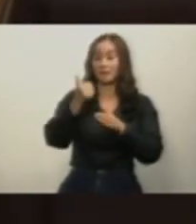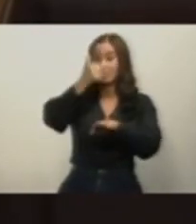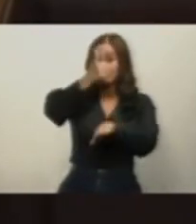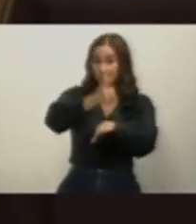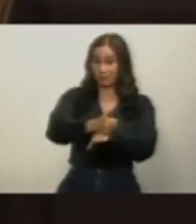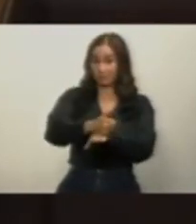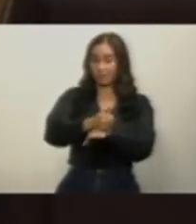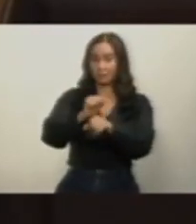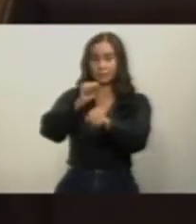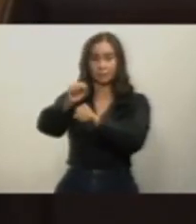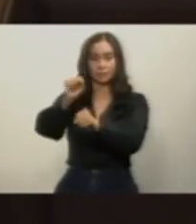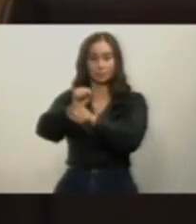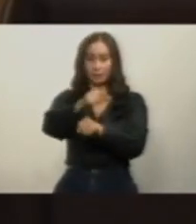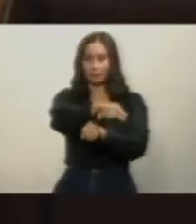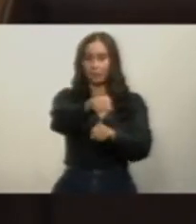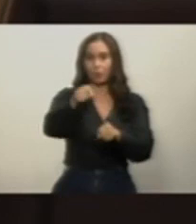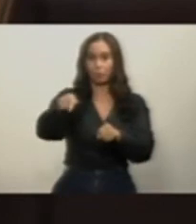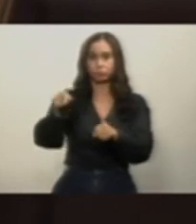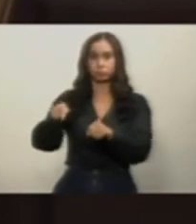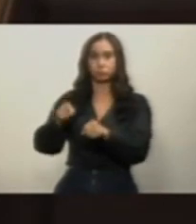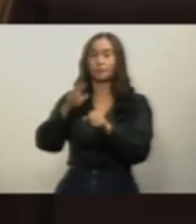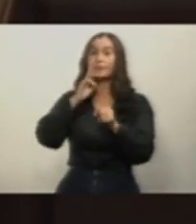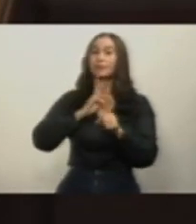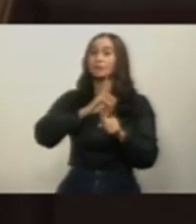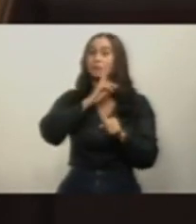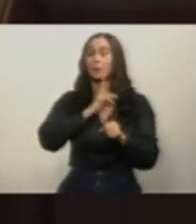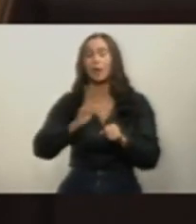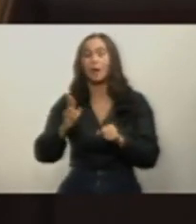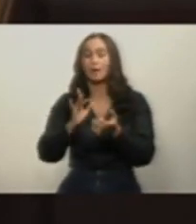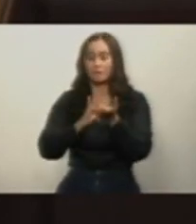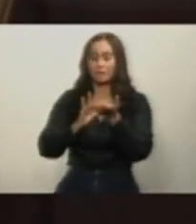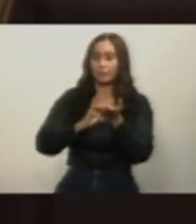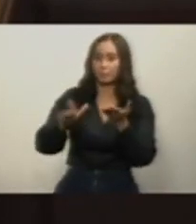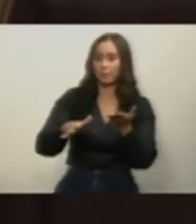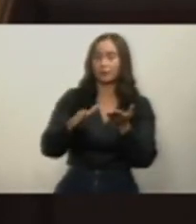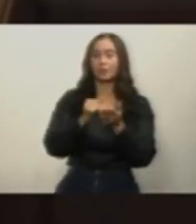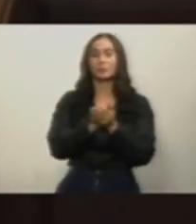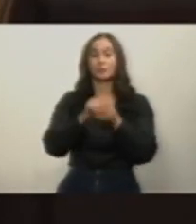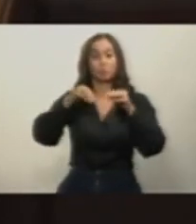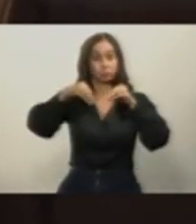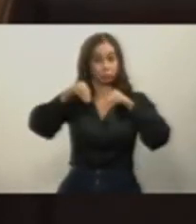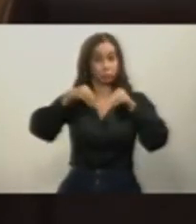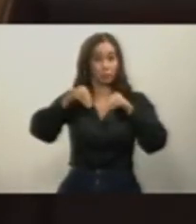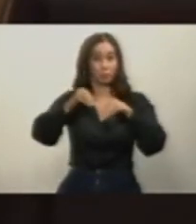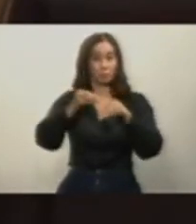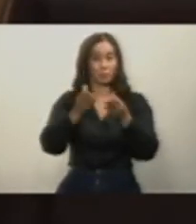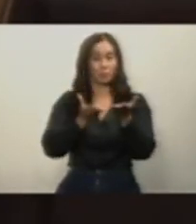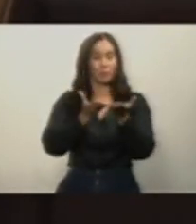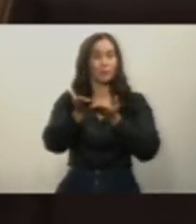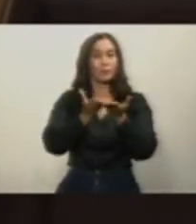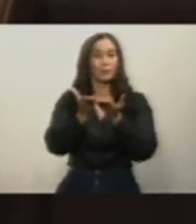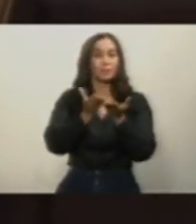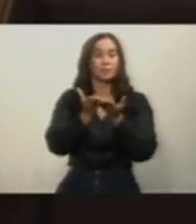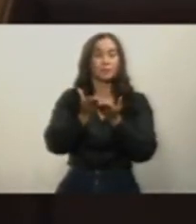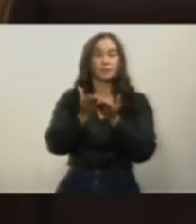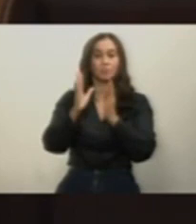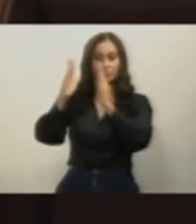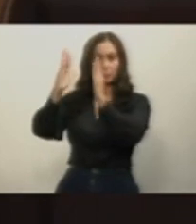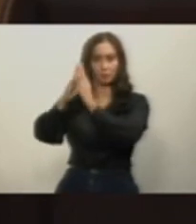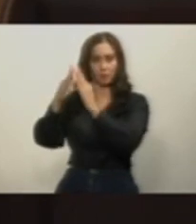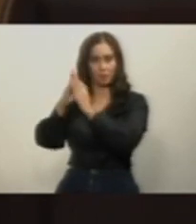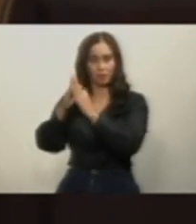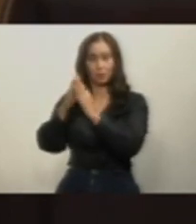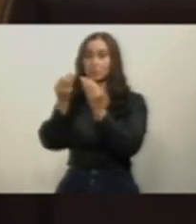empleados o contratistas de restaurantes farmacias o colmados que brinden servicios a domicilio de